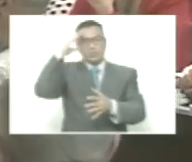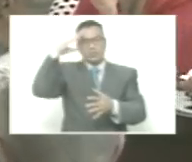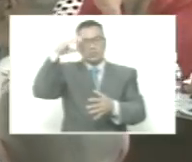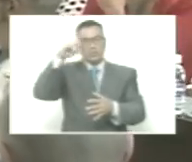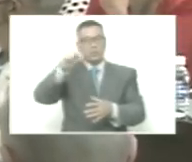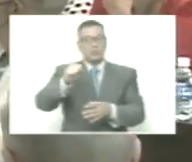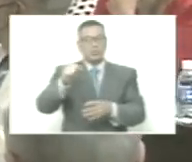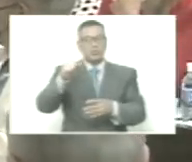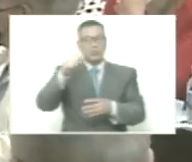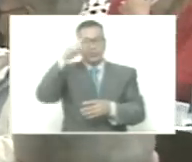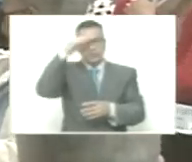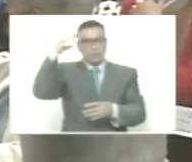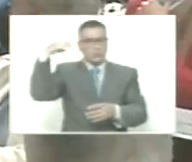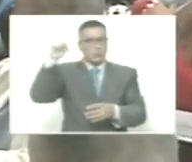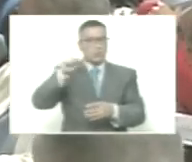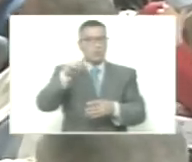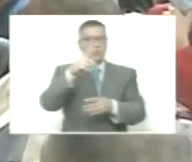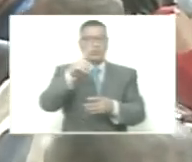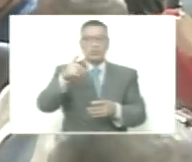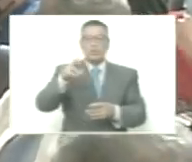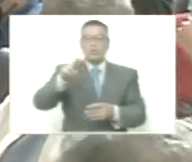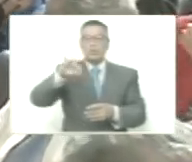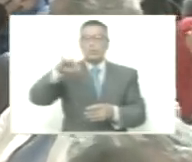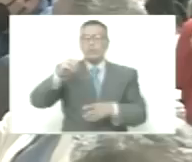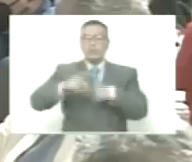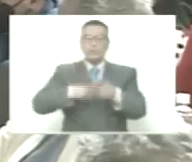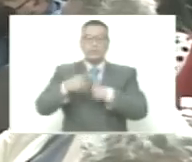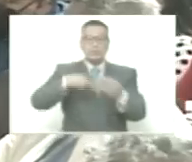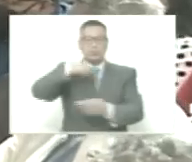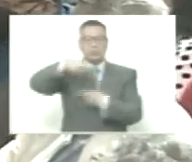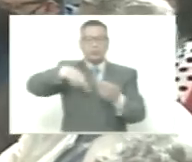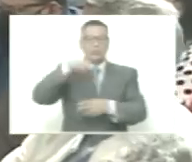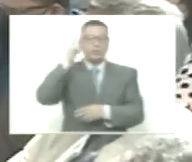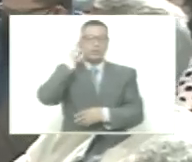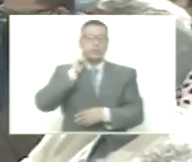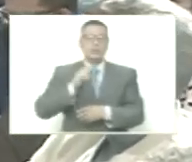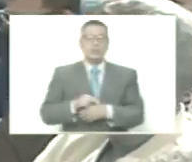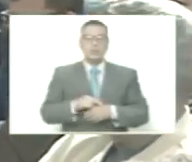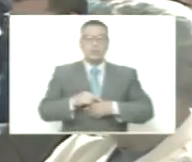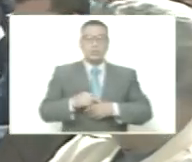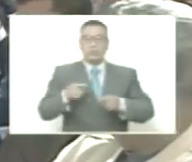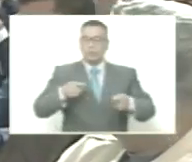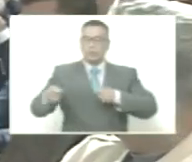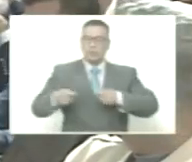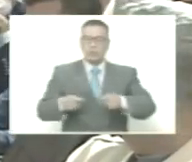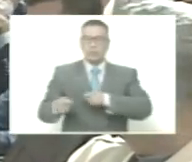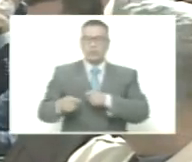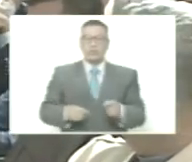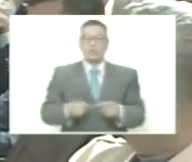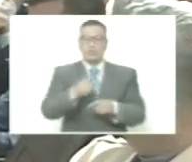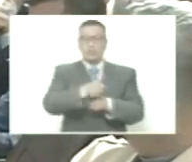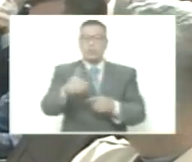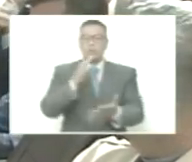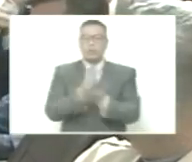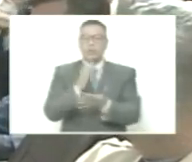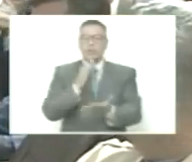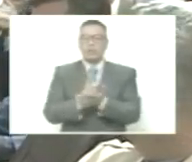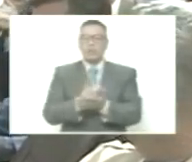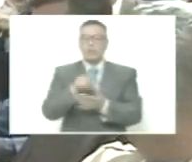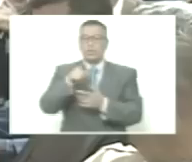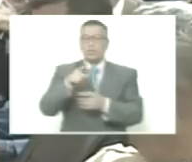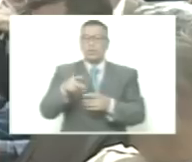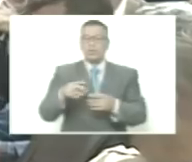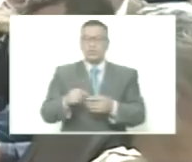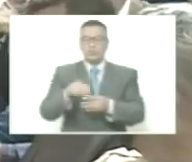Darío por hacer presente cada proceso de la Revolución Bolivariana, por estar movilizado y movilizada siempre. Eso es uno de los